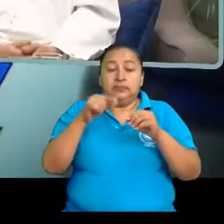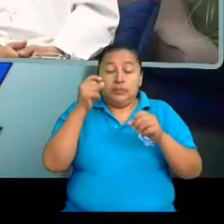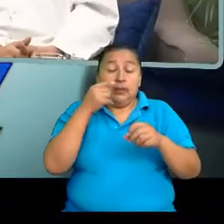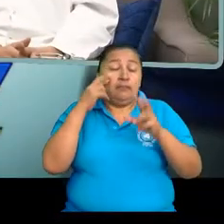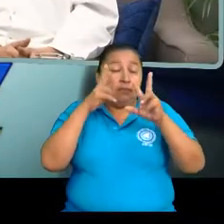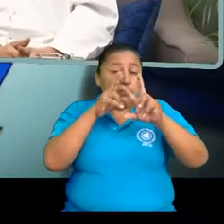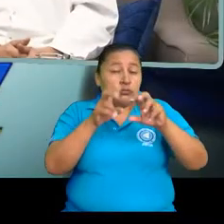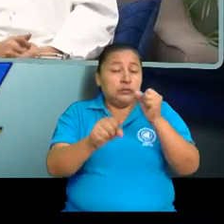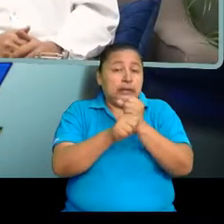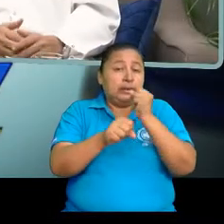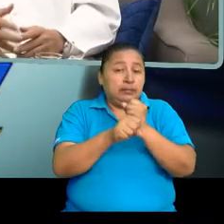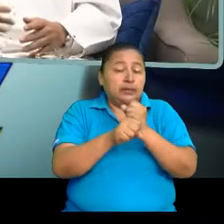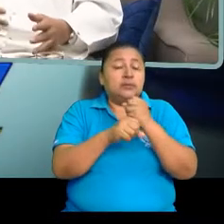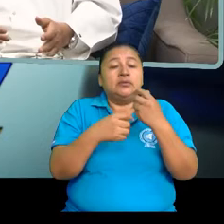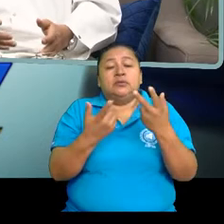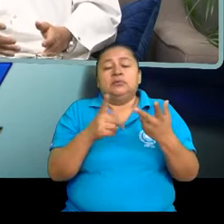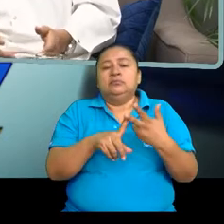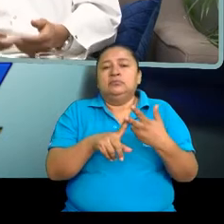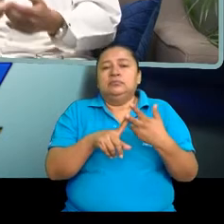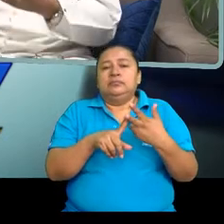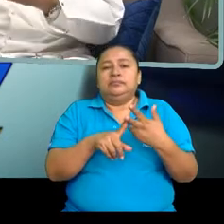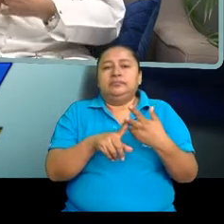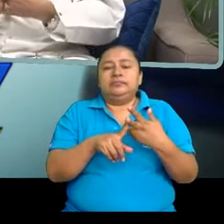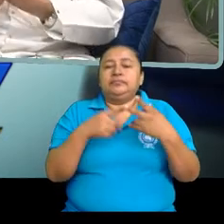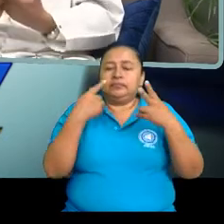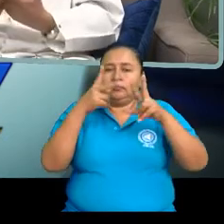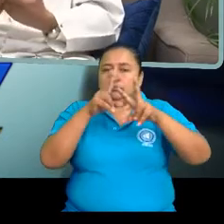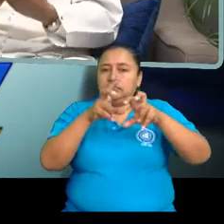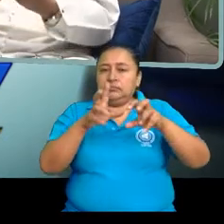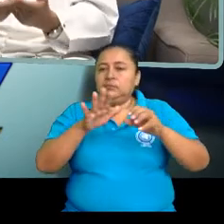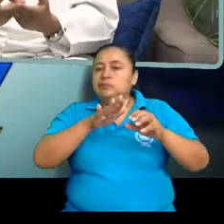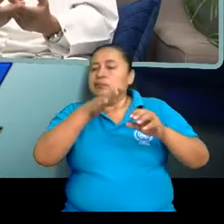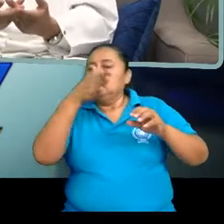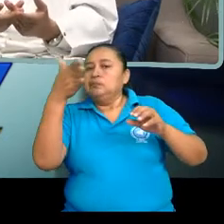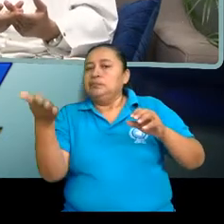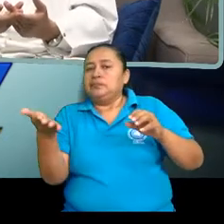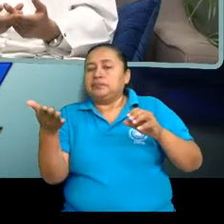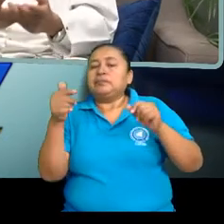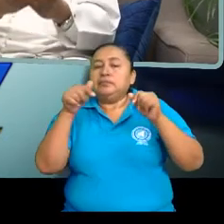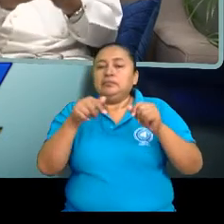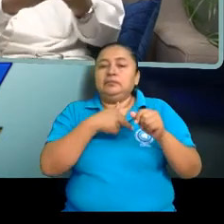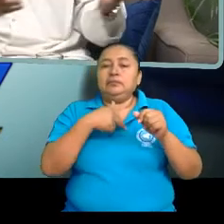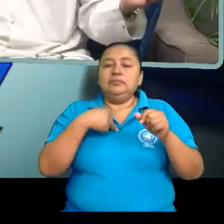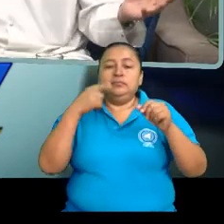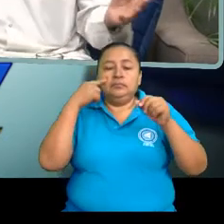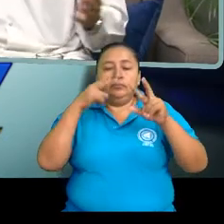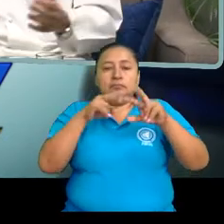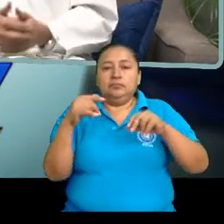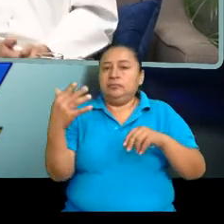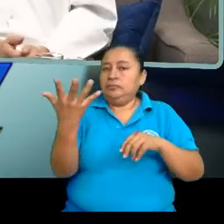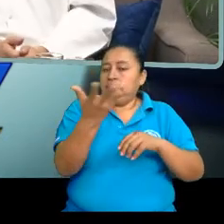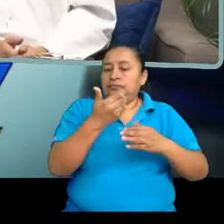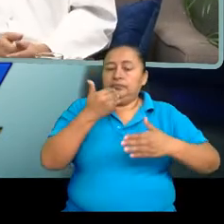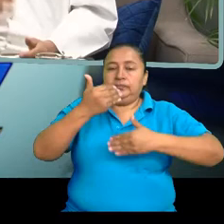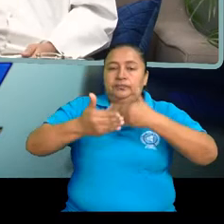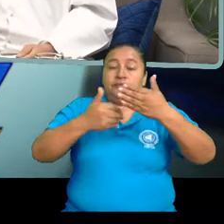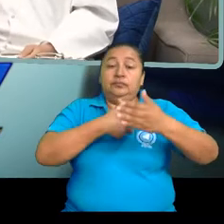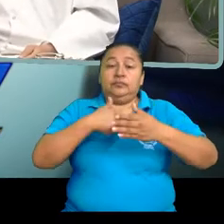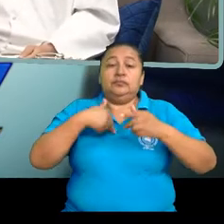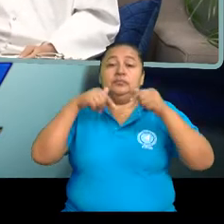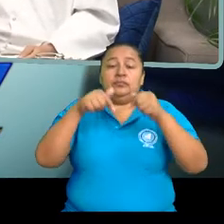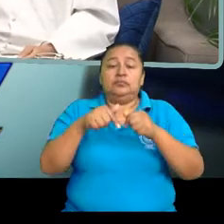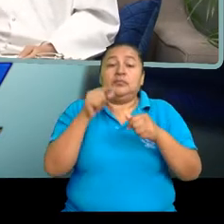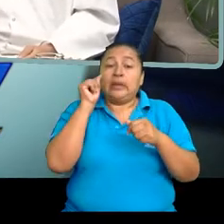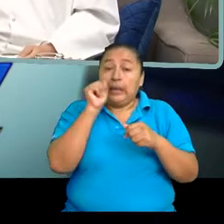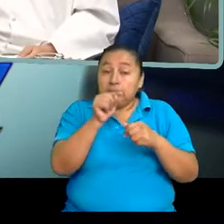desempeño, que le llamamos evaluación externa, que es que nos están haciendo en todos los procedimientos que nosotros hacemos. Ese